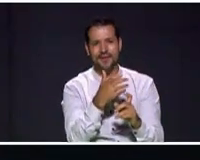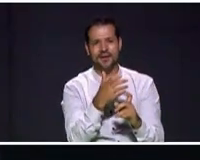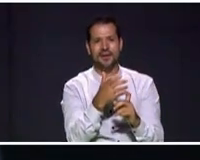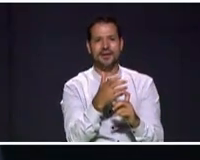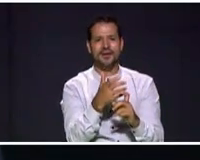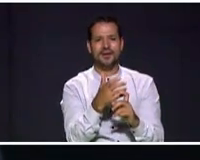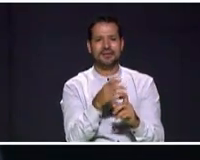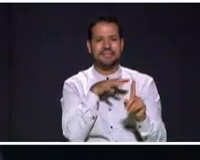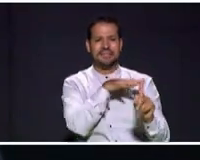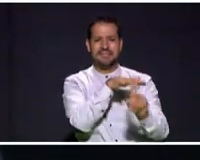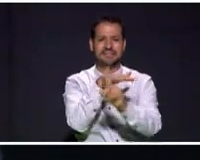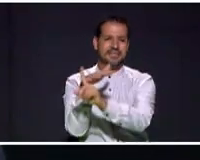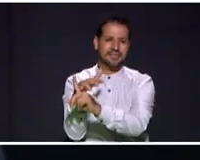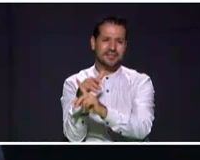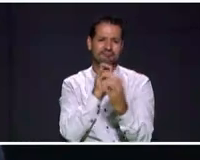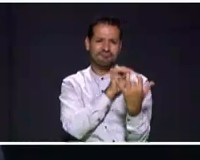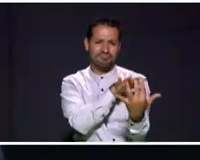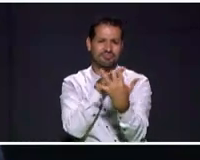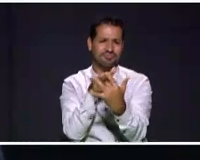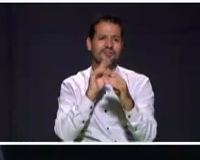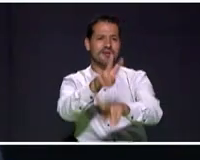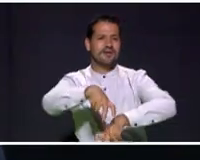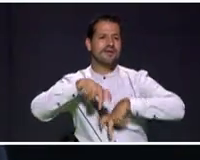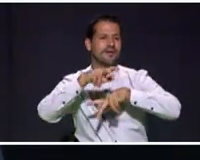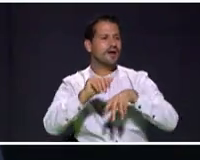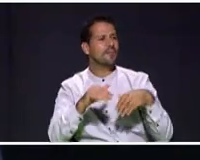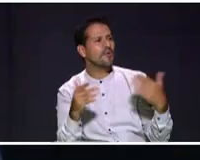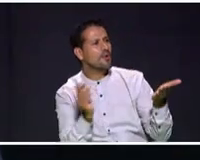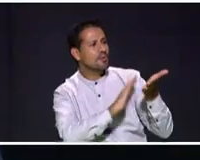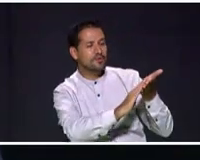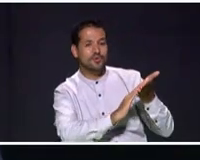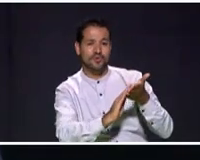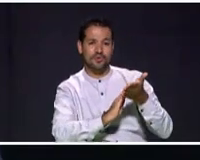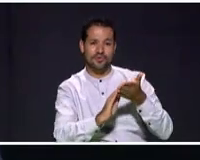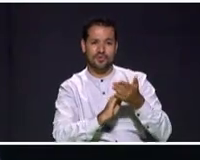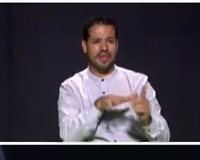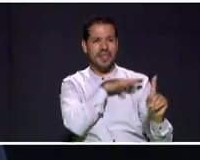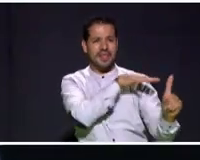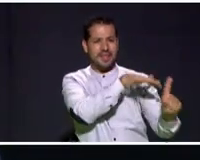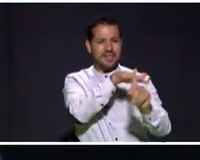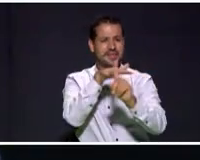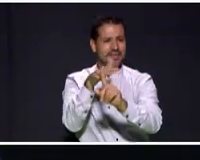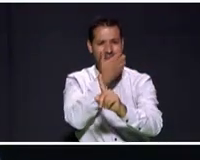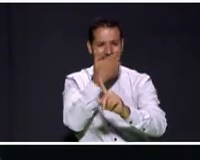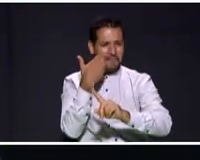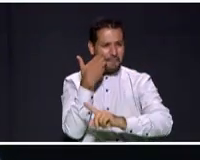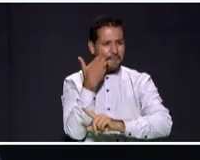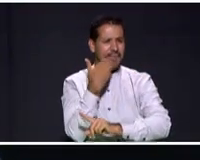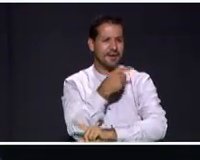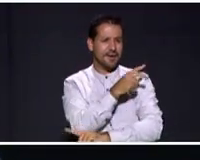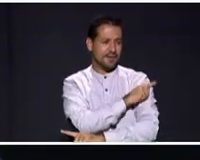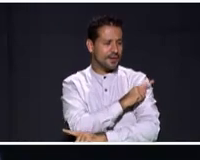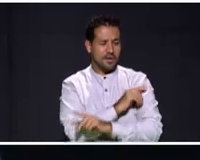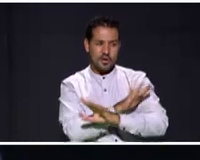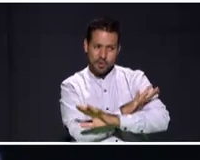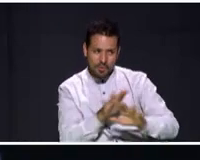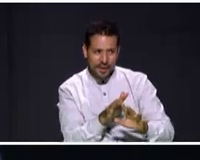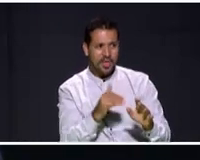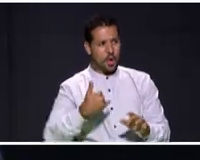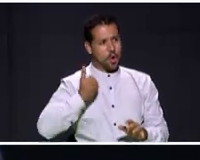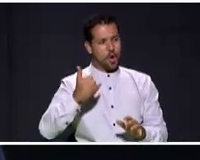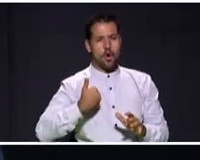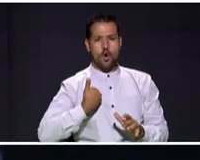y el desarrollo del campo la mejor manera de atacar a la eficiencia de las farc es quitándole los jóvenes de la guerra hoy